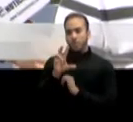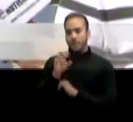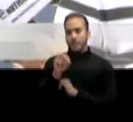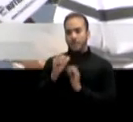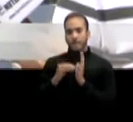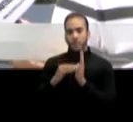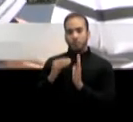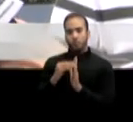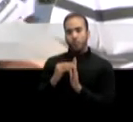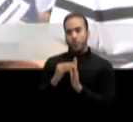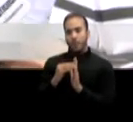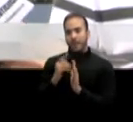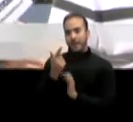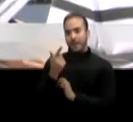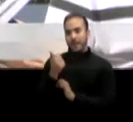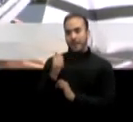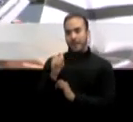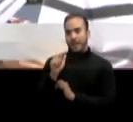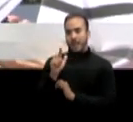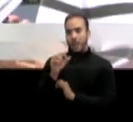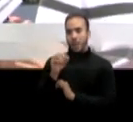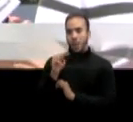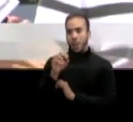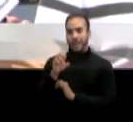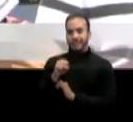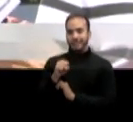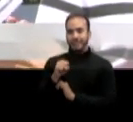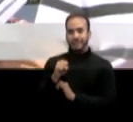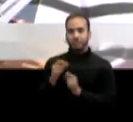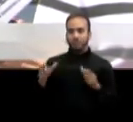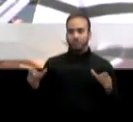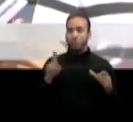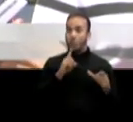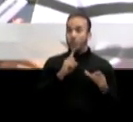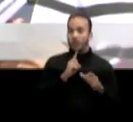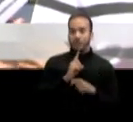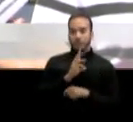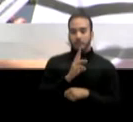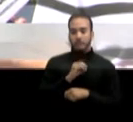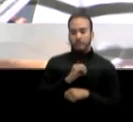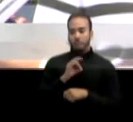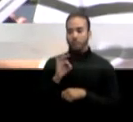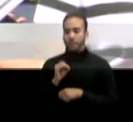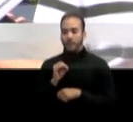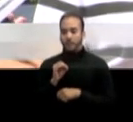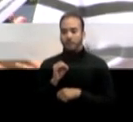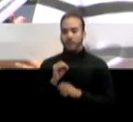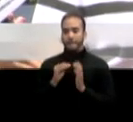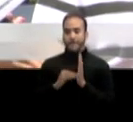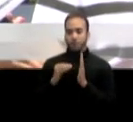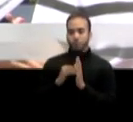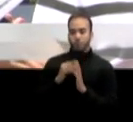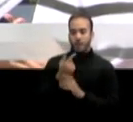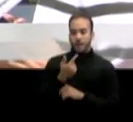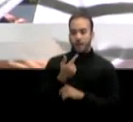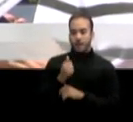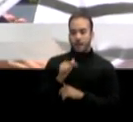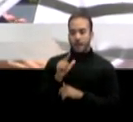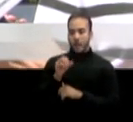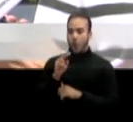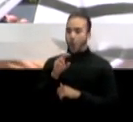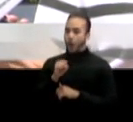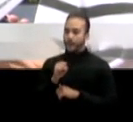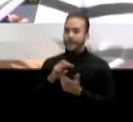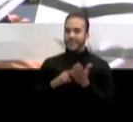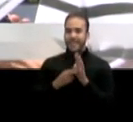cuando realmente la planta extrae entre 80 y 90 millones de galones. Y eso pues lo que significa es que estamos